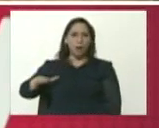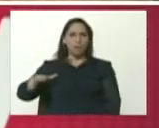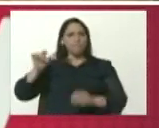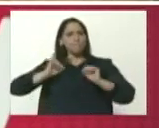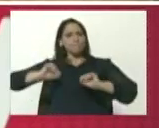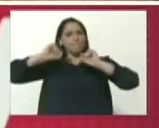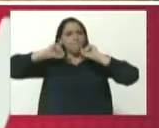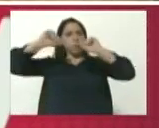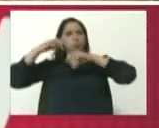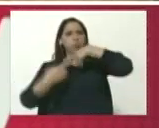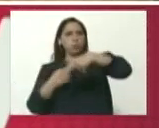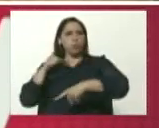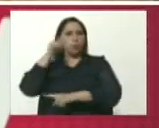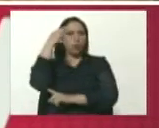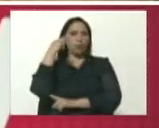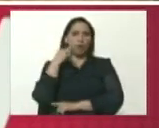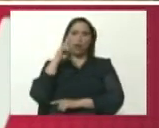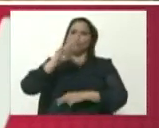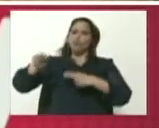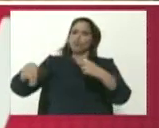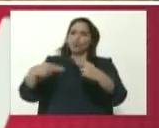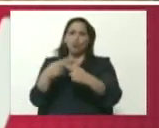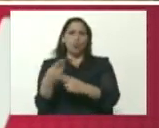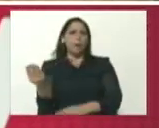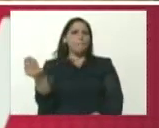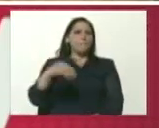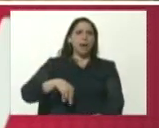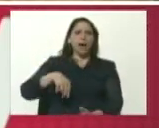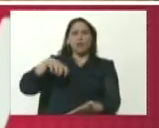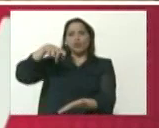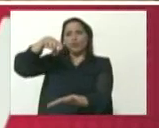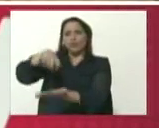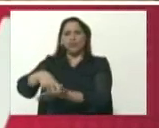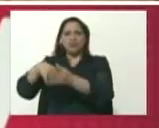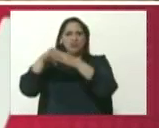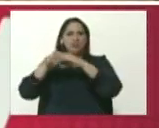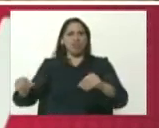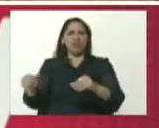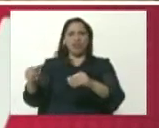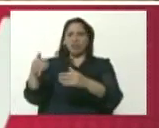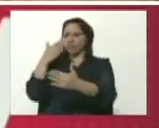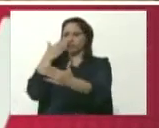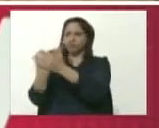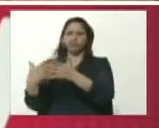la revolución bolivariana! Nunca más de rodillas con los yanquis. Ojalá hubiera un